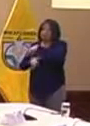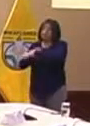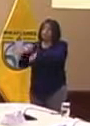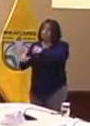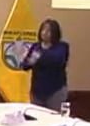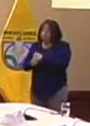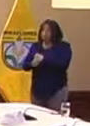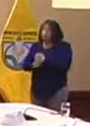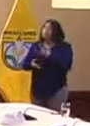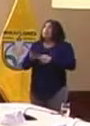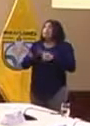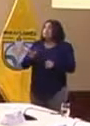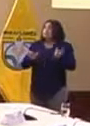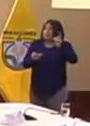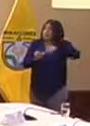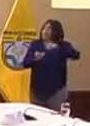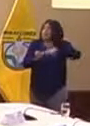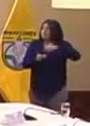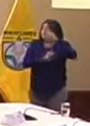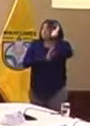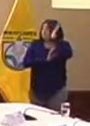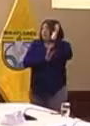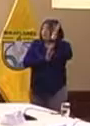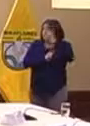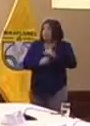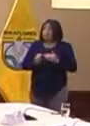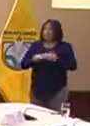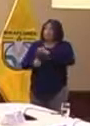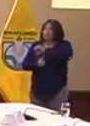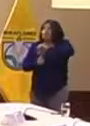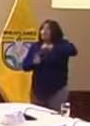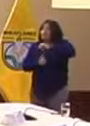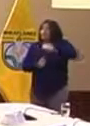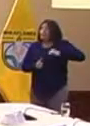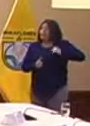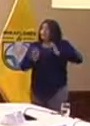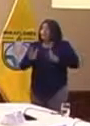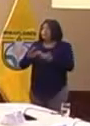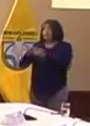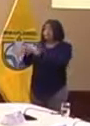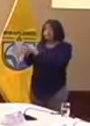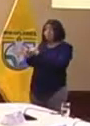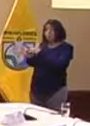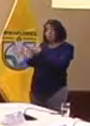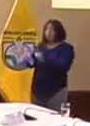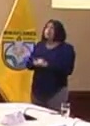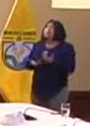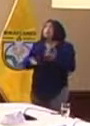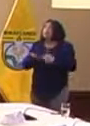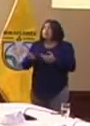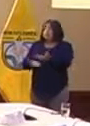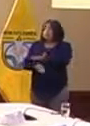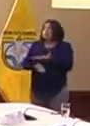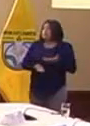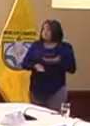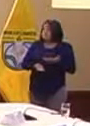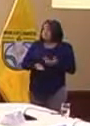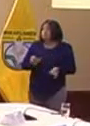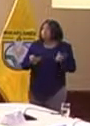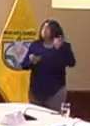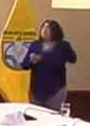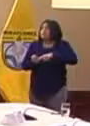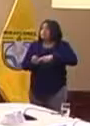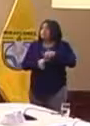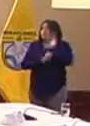inclusive, a fin que participe en el evento Entre Alcaldes Encuentro de Seguridad Ciudadana, actividad en la que ha sido invitado a participar